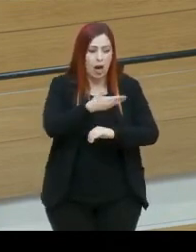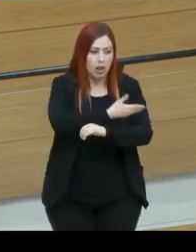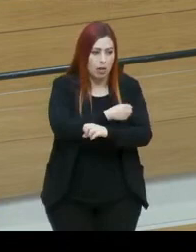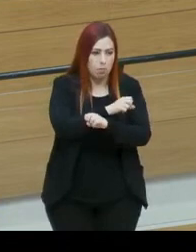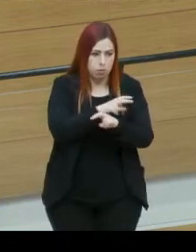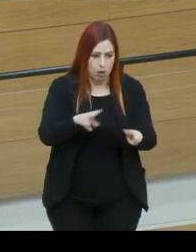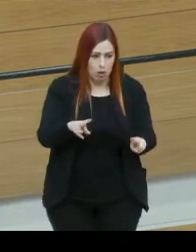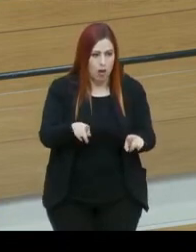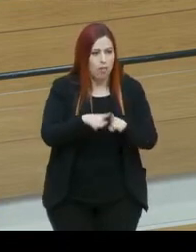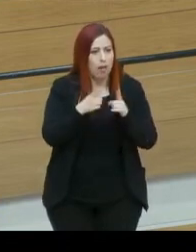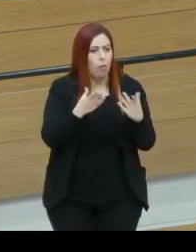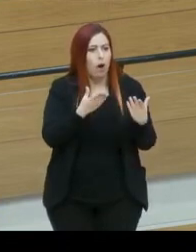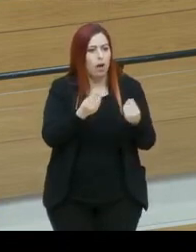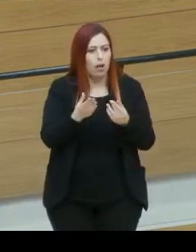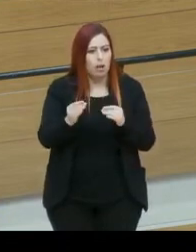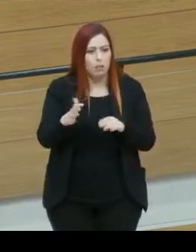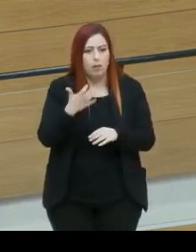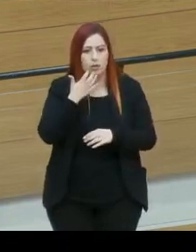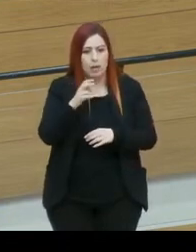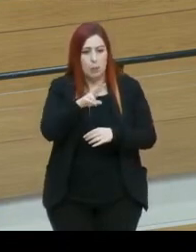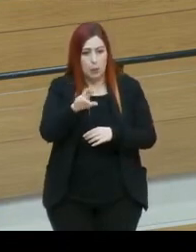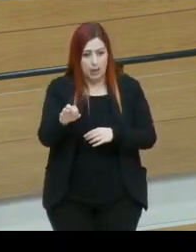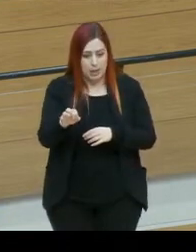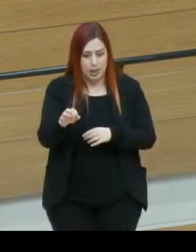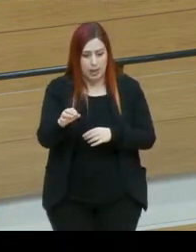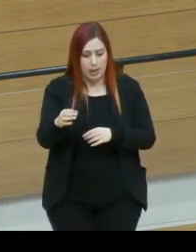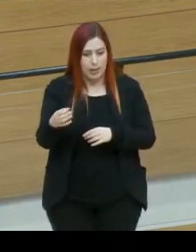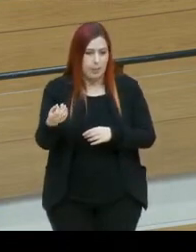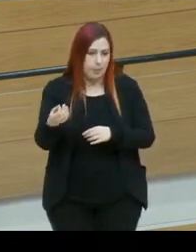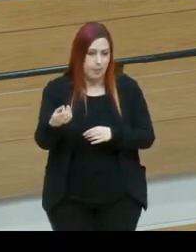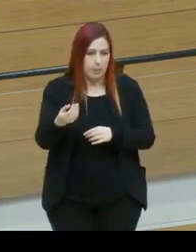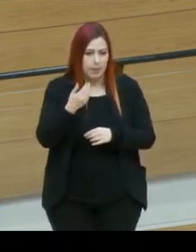es más peligroso que si empiezas a beber con 20 años, por ejemplo.